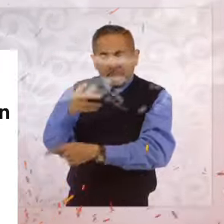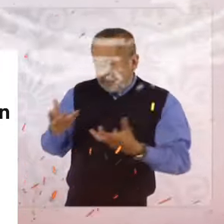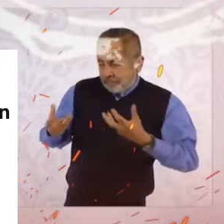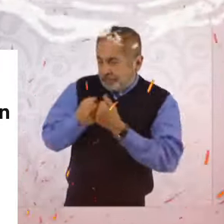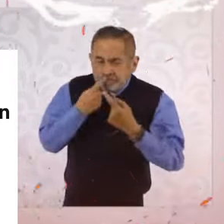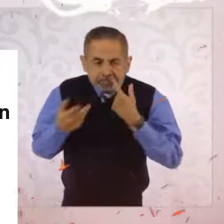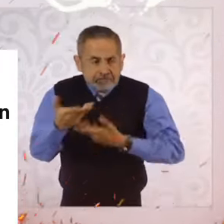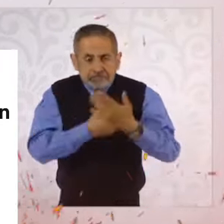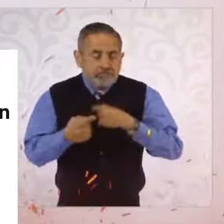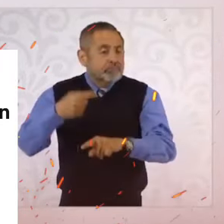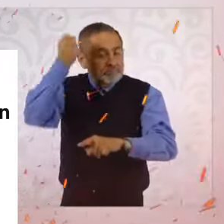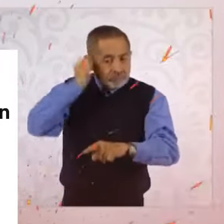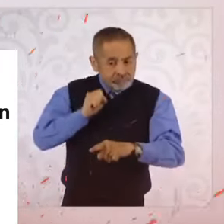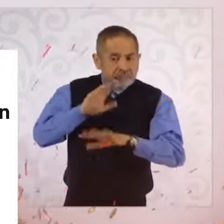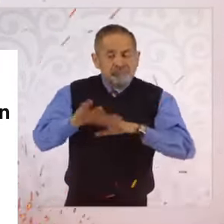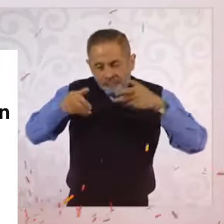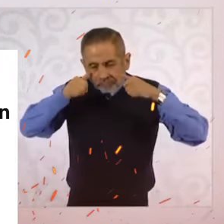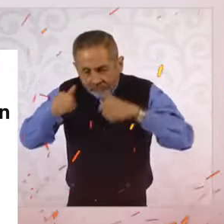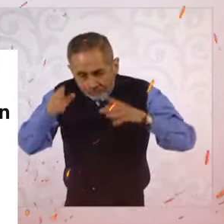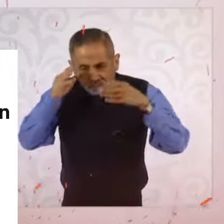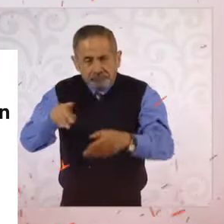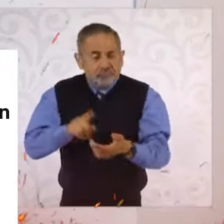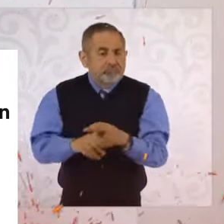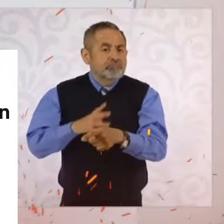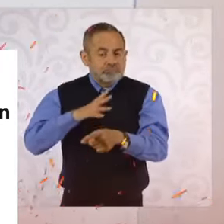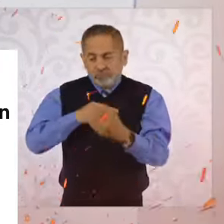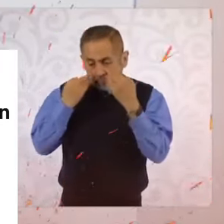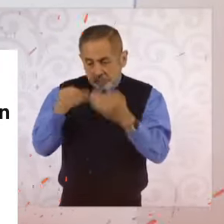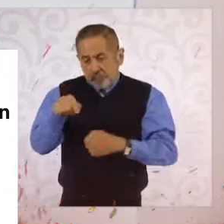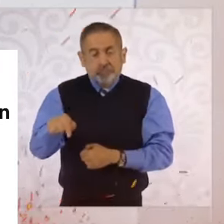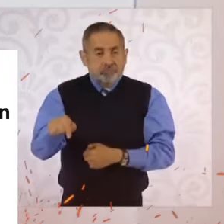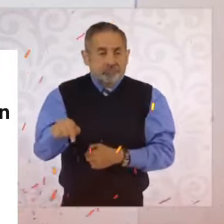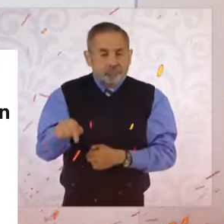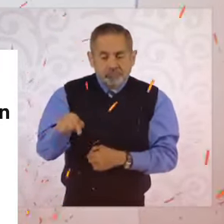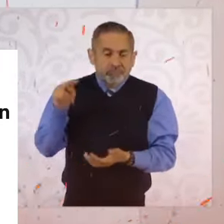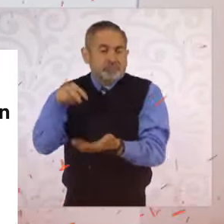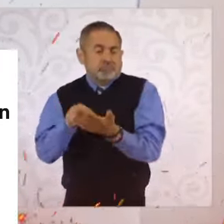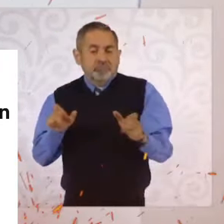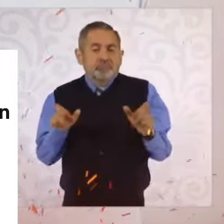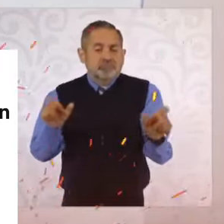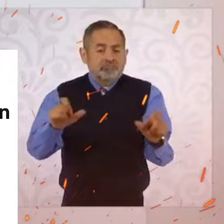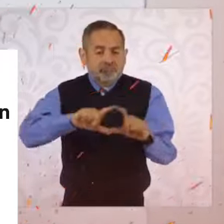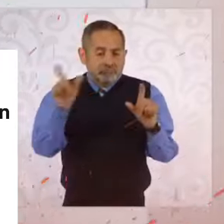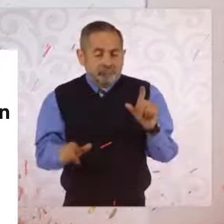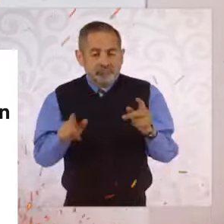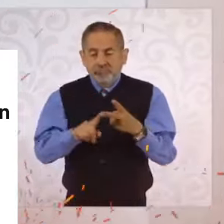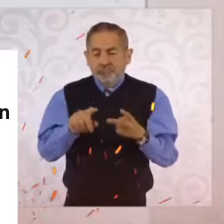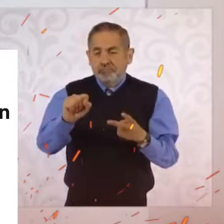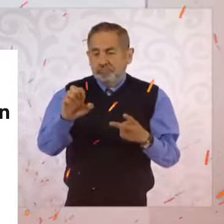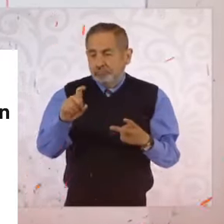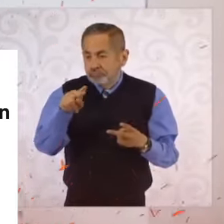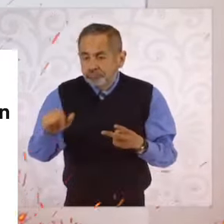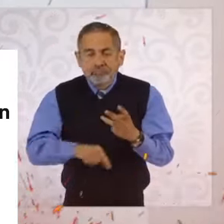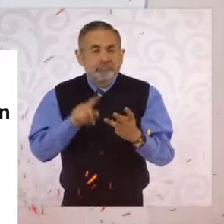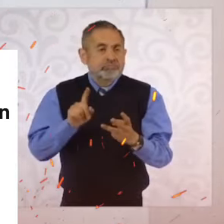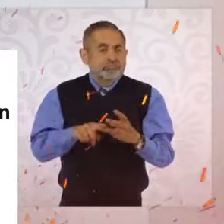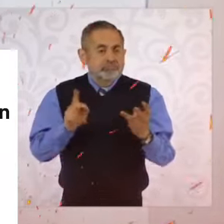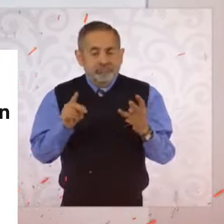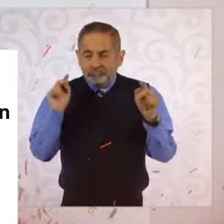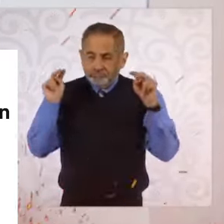eh Y Sinaloa se está atendiendo eh Hay una presencia muy importante de la guardia de la secretaría de la defensa nacional